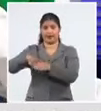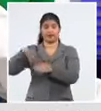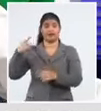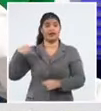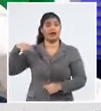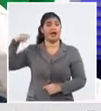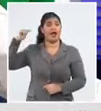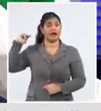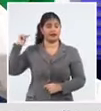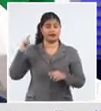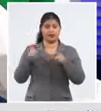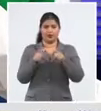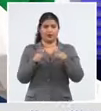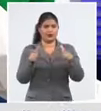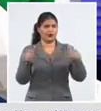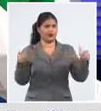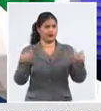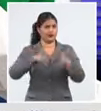nuestro país,